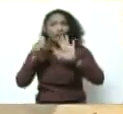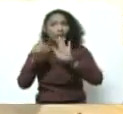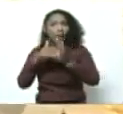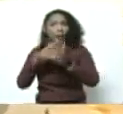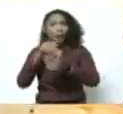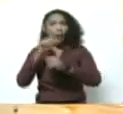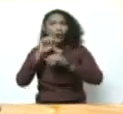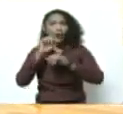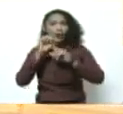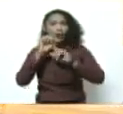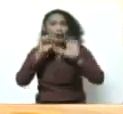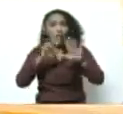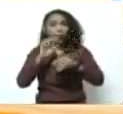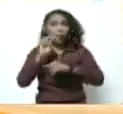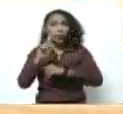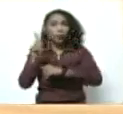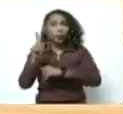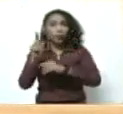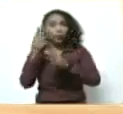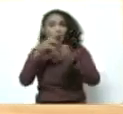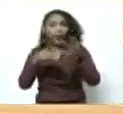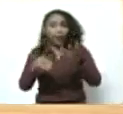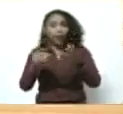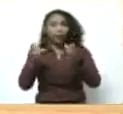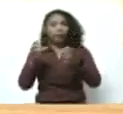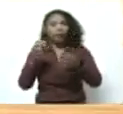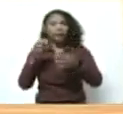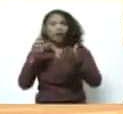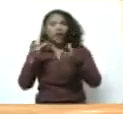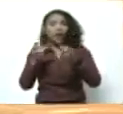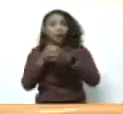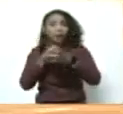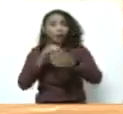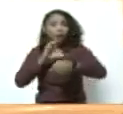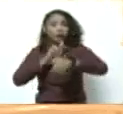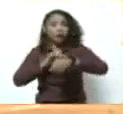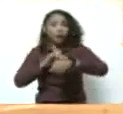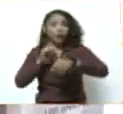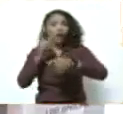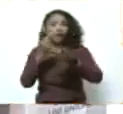1.596.821 unidades de insumos y equipos médicos valorados en